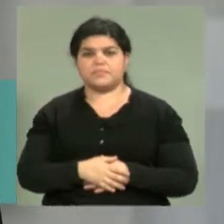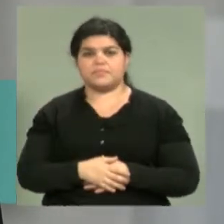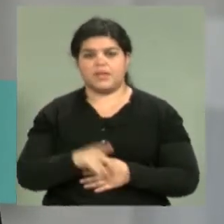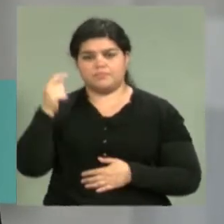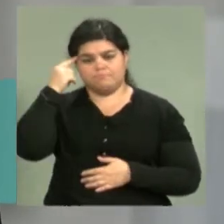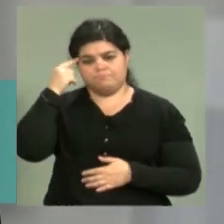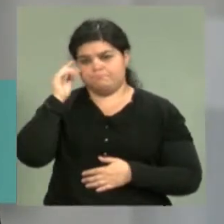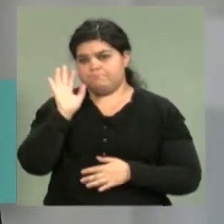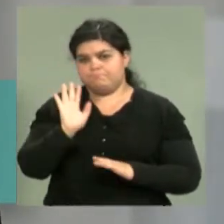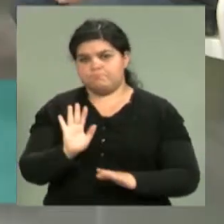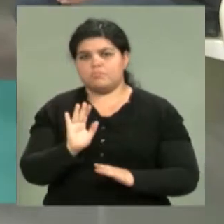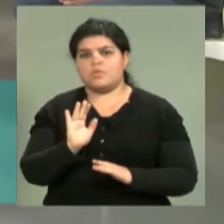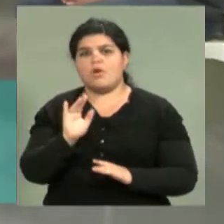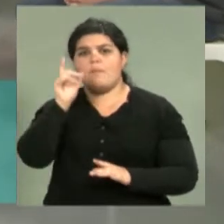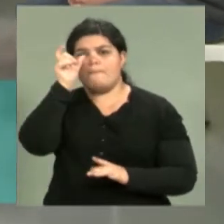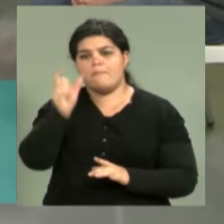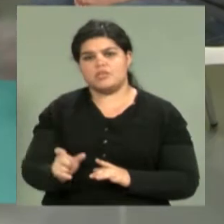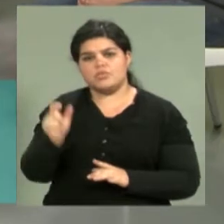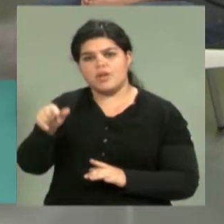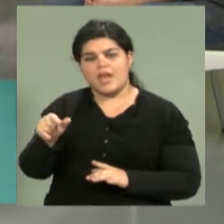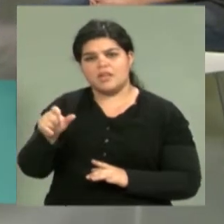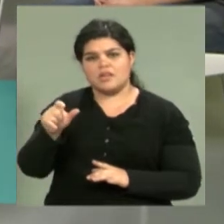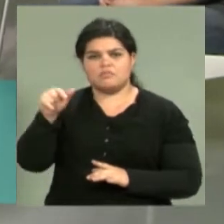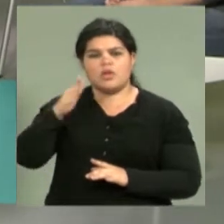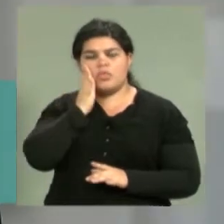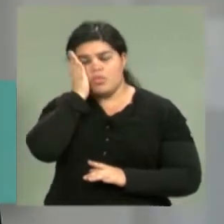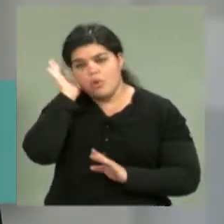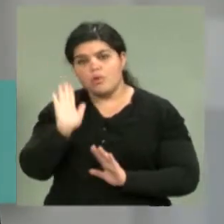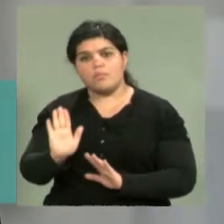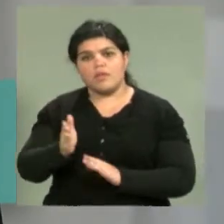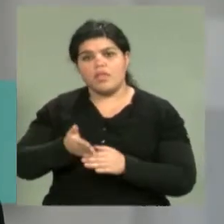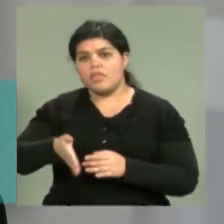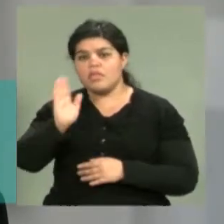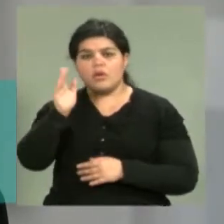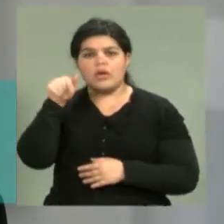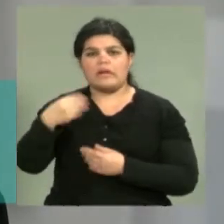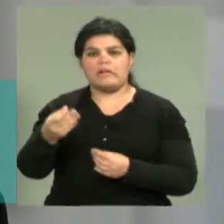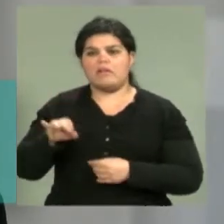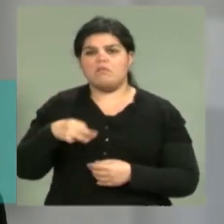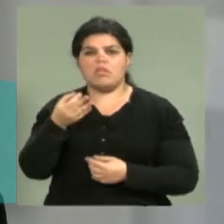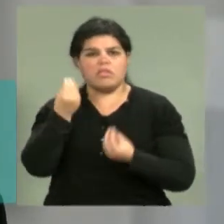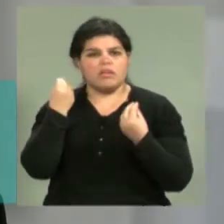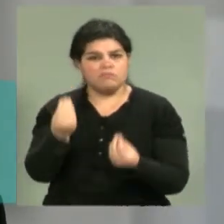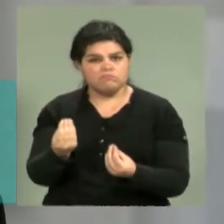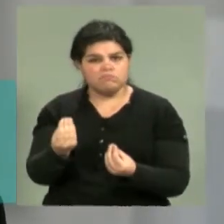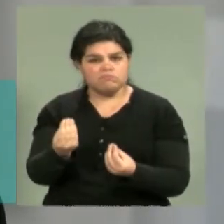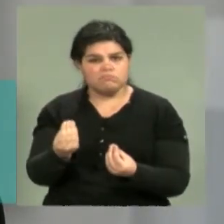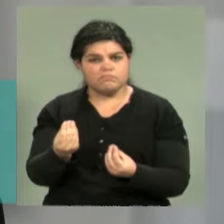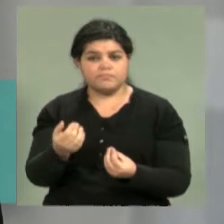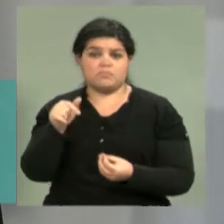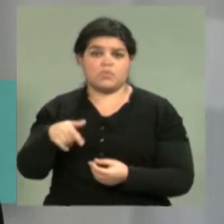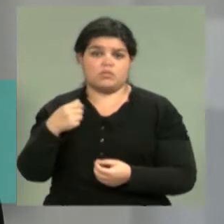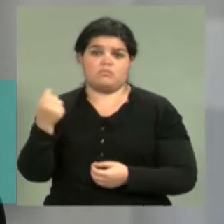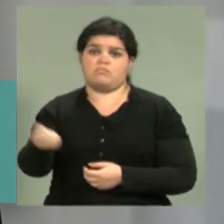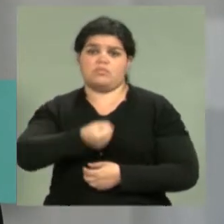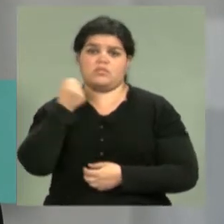de vista, podríamos decir, bueno, una persona en coma ya qué propósito trascendente puede estar manifestando. Claro, pero entendemos que la